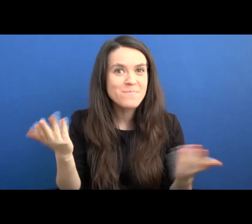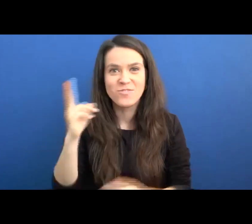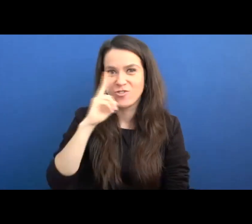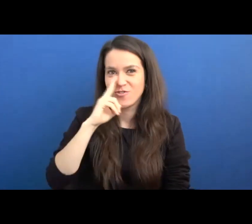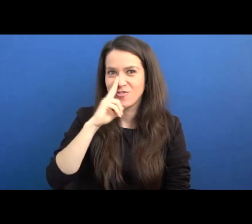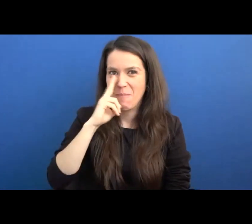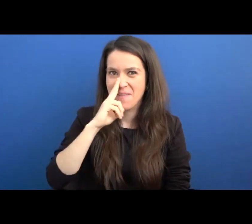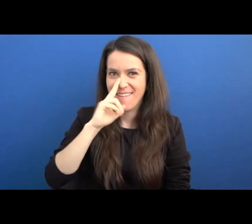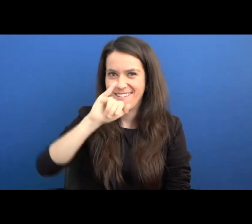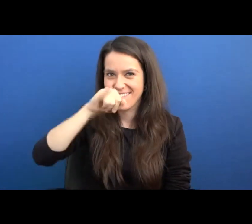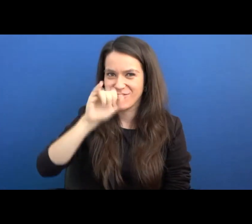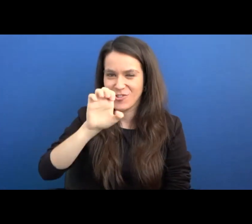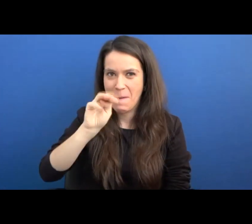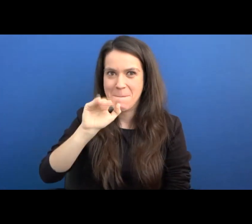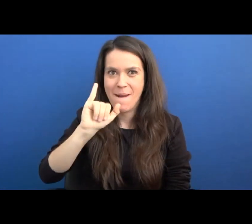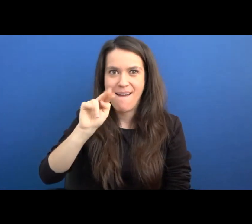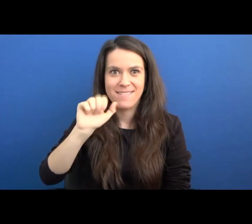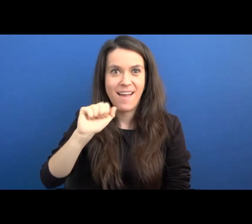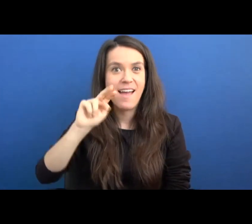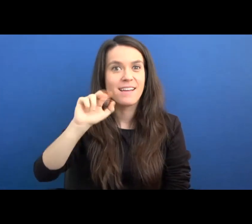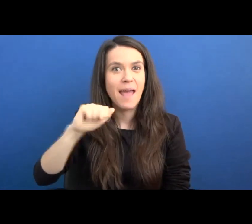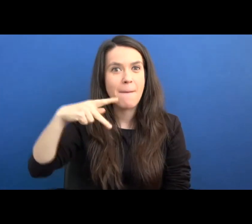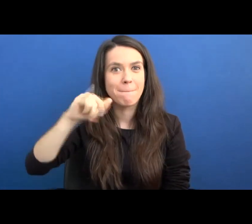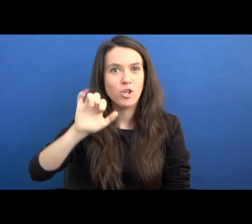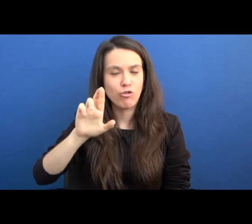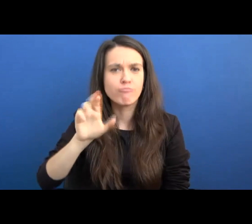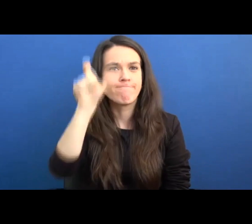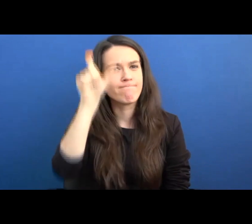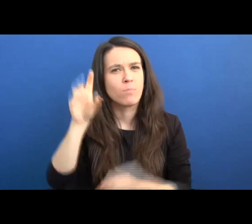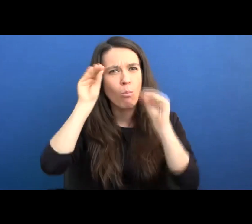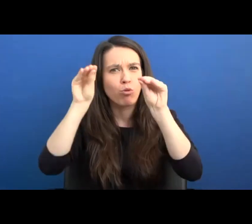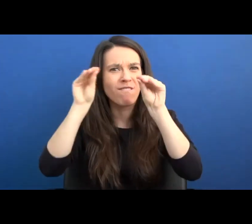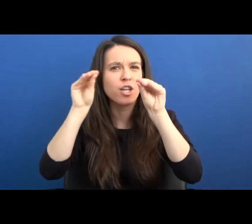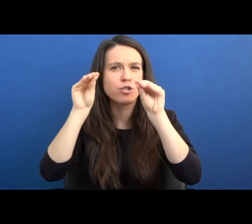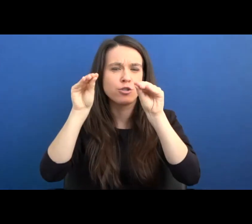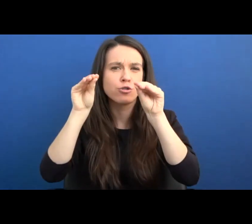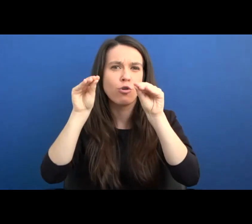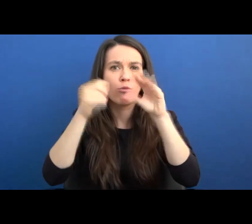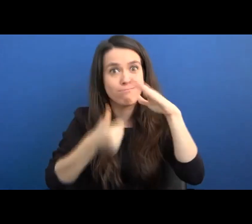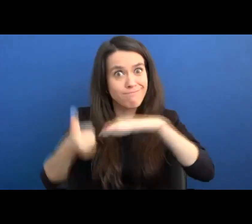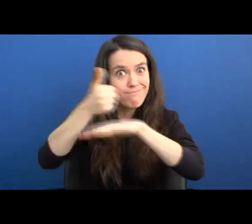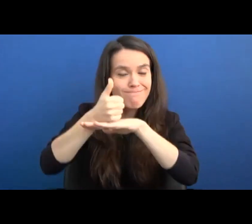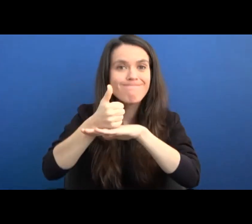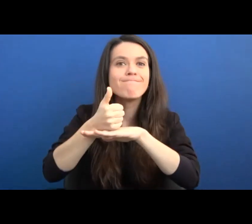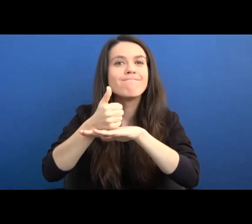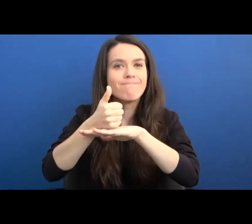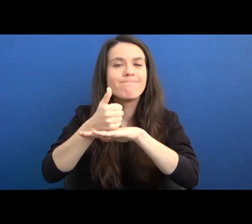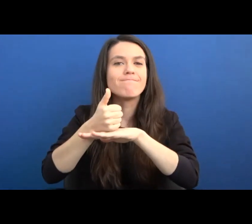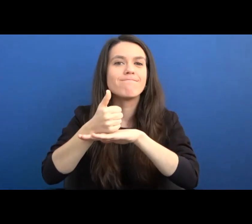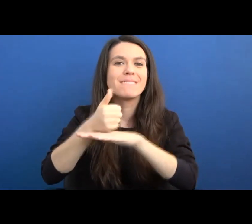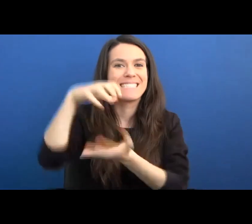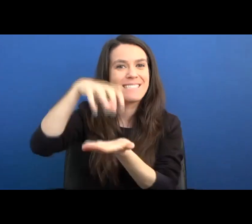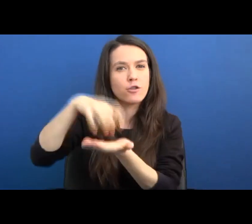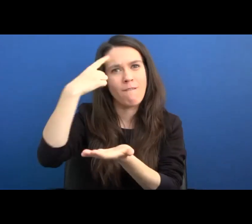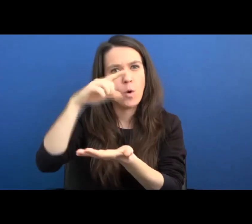presentar es Jemina Napier. Jemina Napier es profesora y directora del